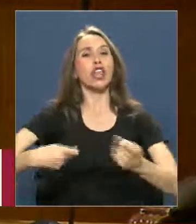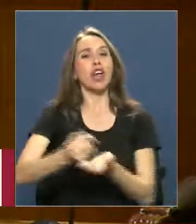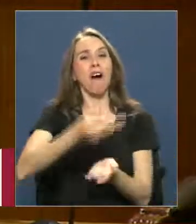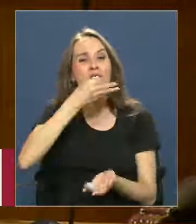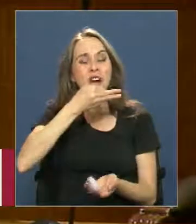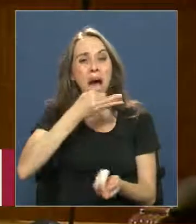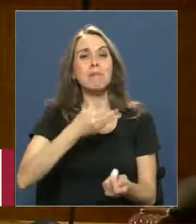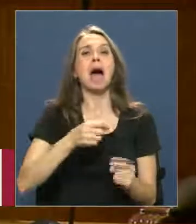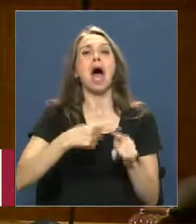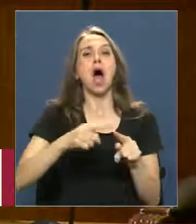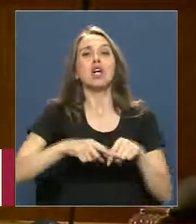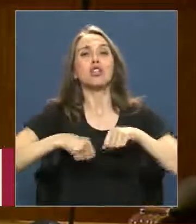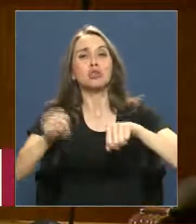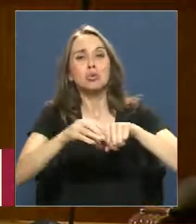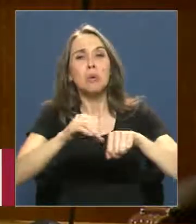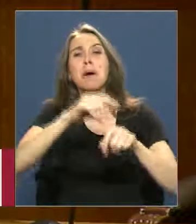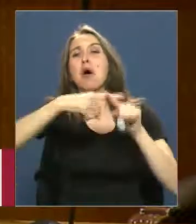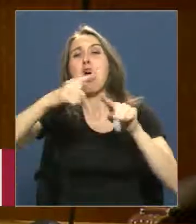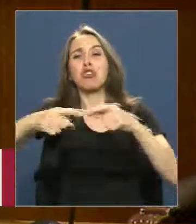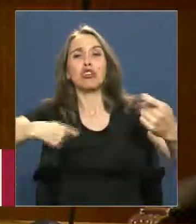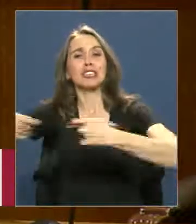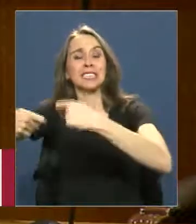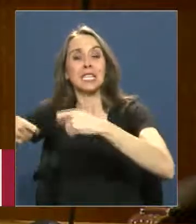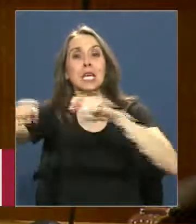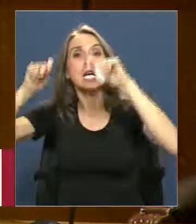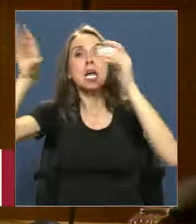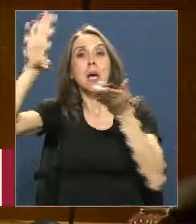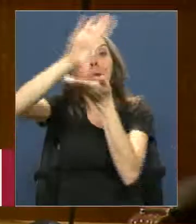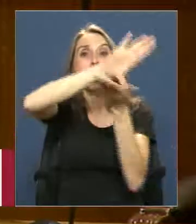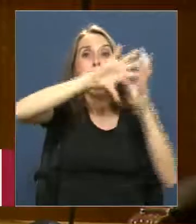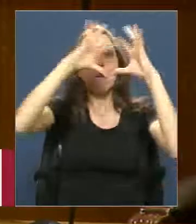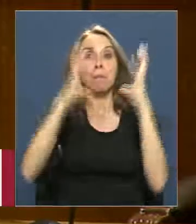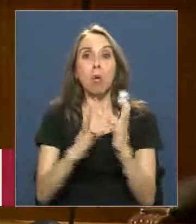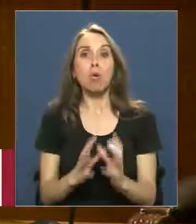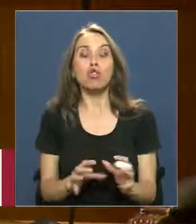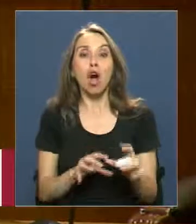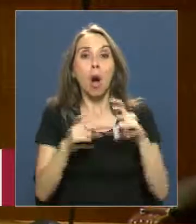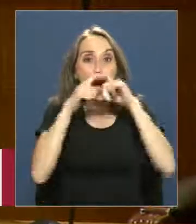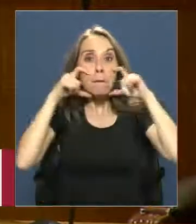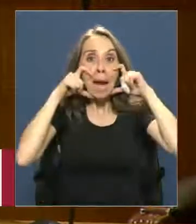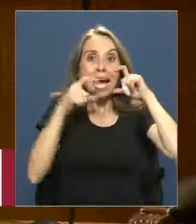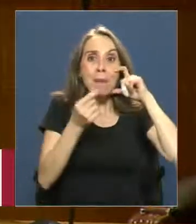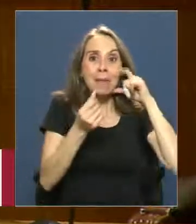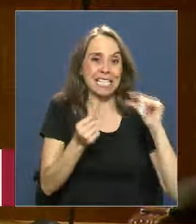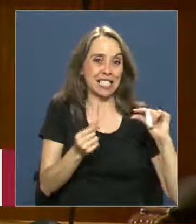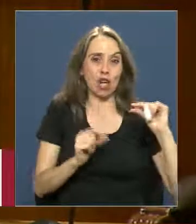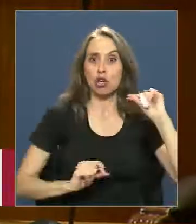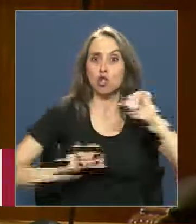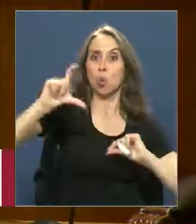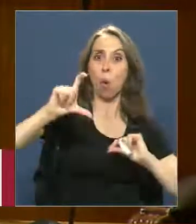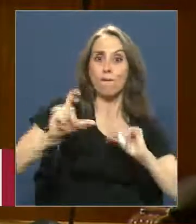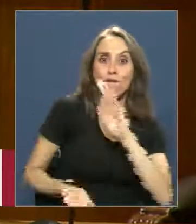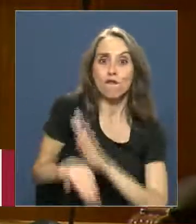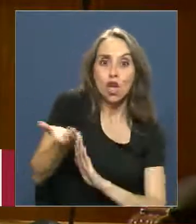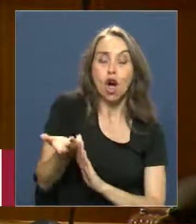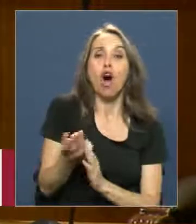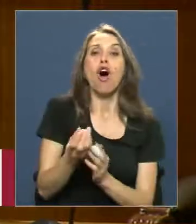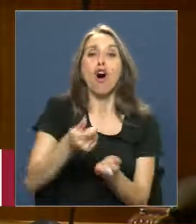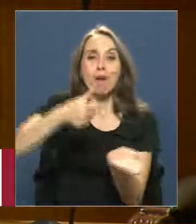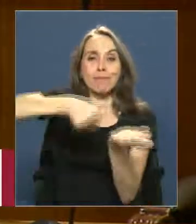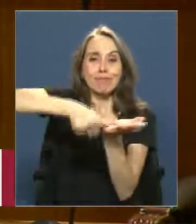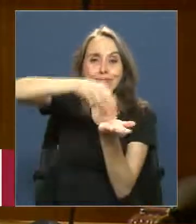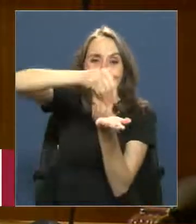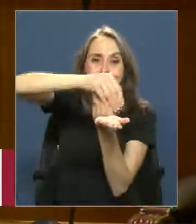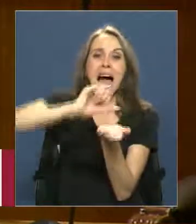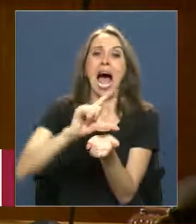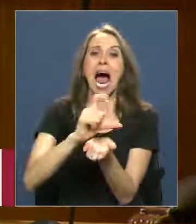comerciales en distintos países del mundo comenzaron a aumentar el precio de las mascarillas, alcohol gel y otros dispositivos de uso